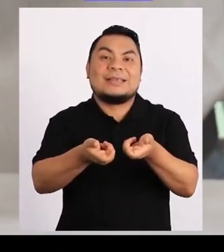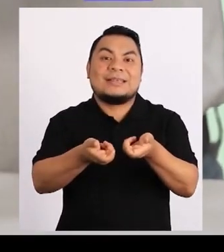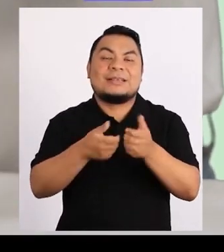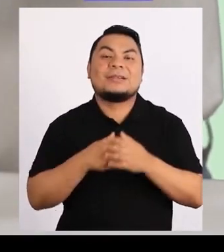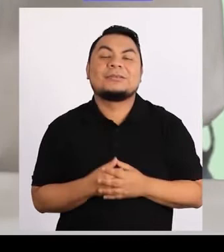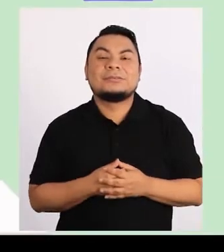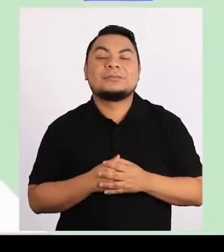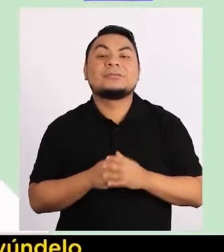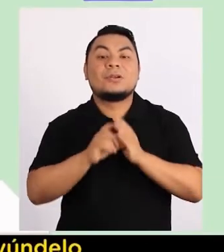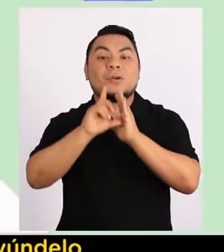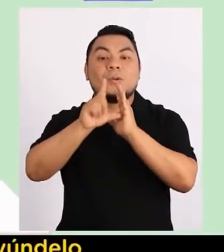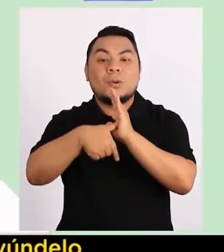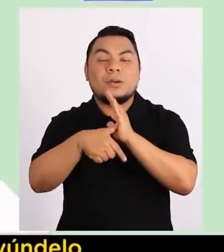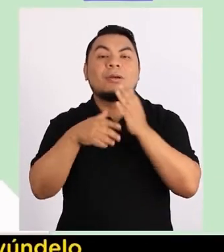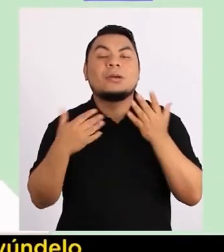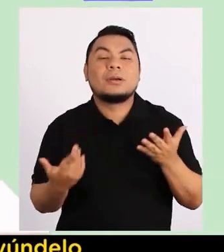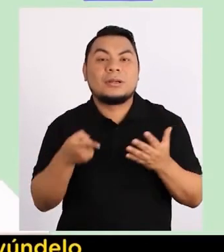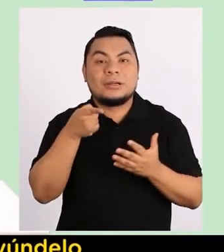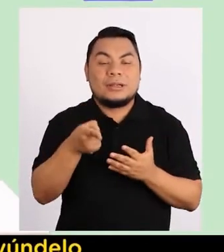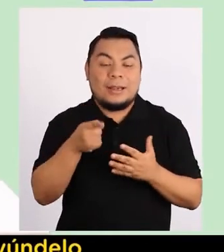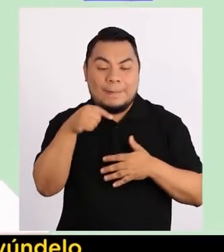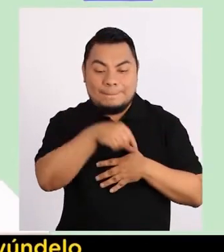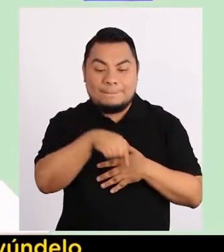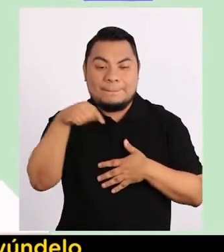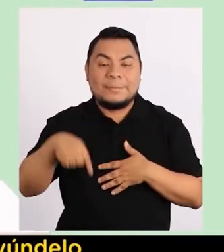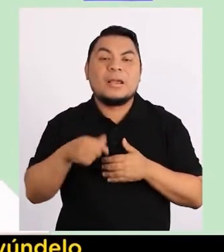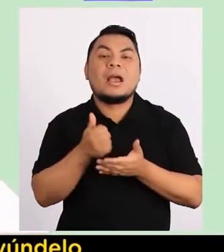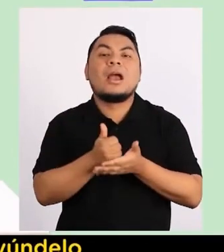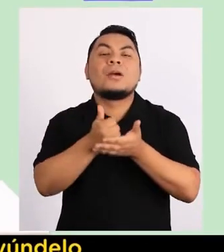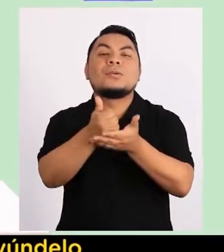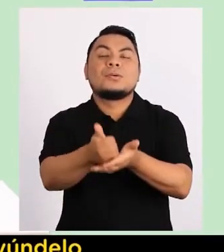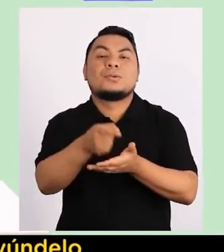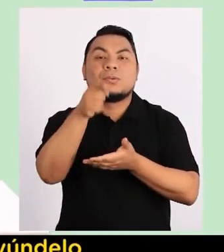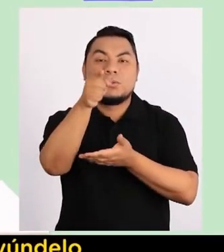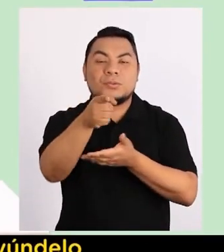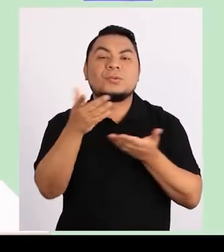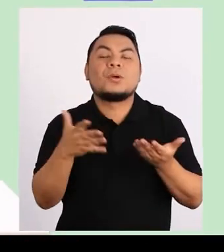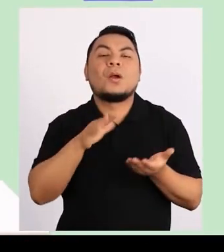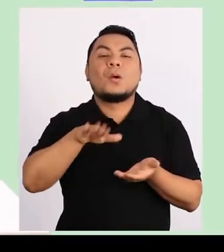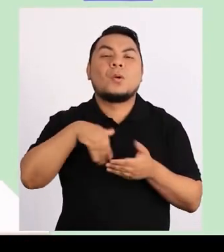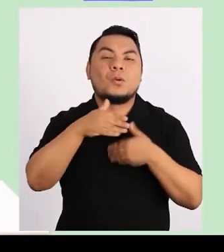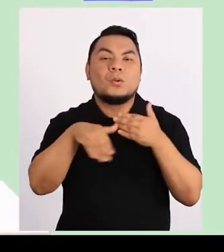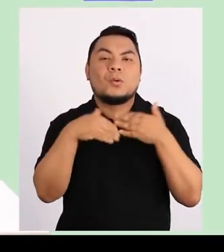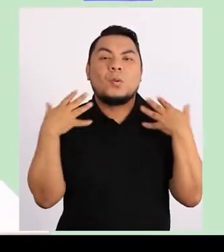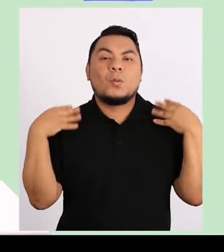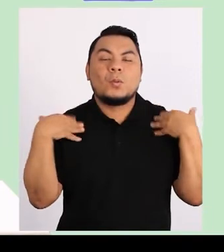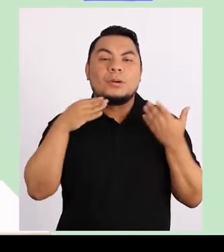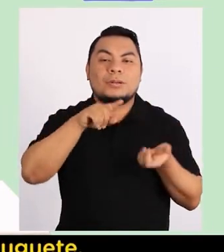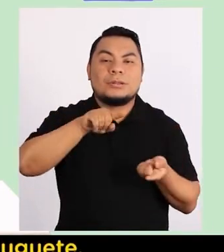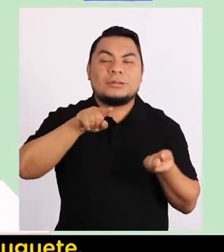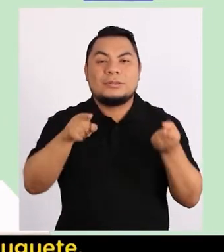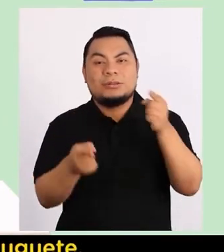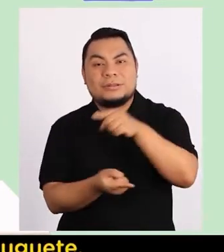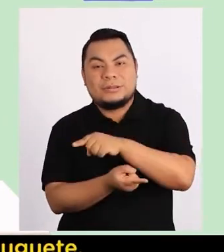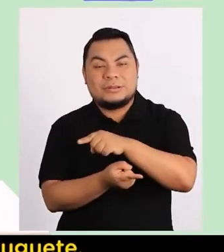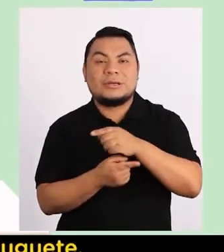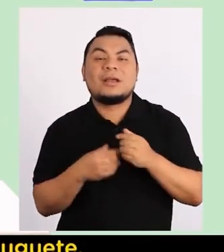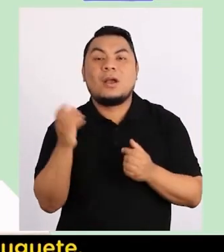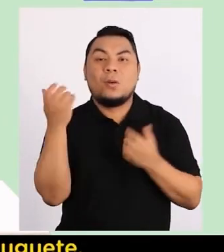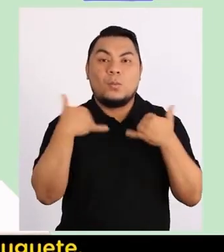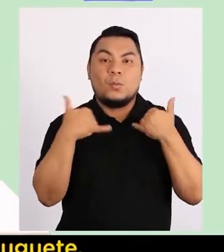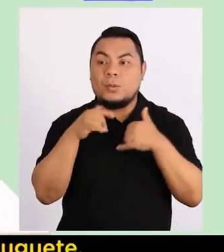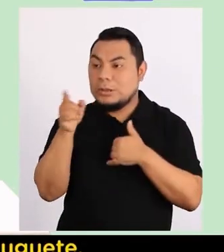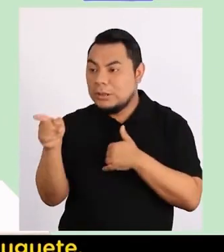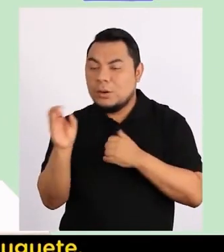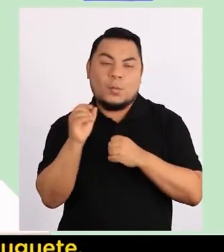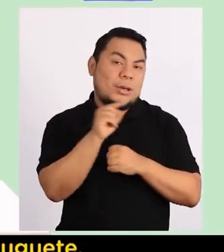acá. Luego, desde las piernas, ayúdenla o ayúdenlo a girar todo el cuerpo hacia el lado en el que se